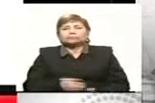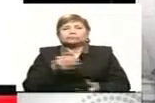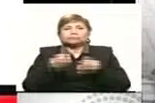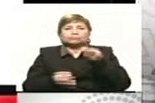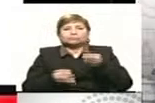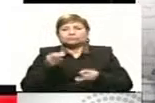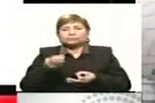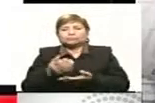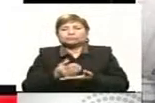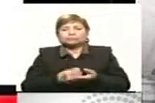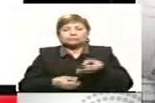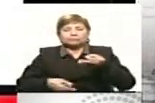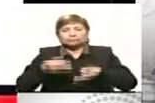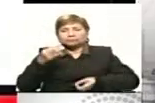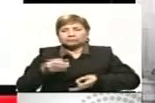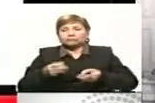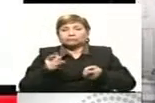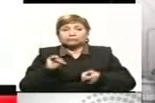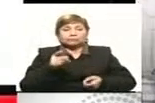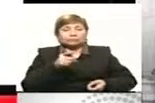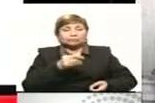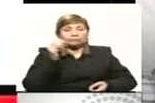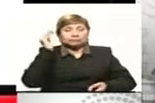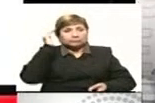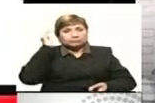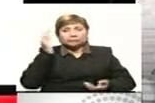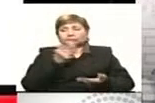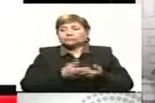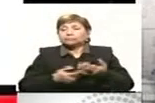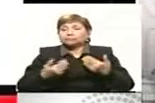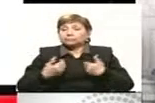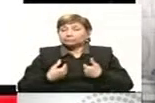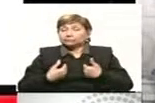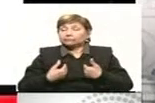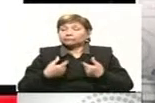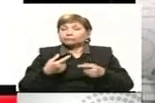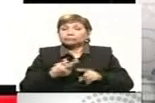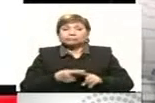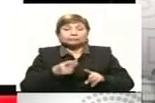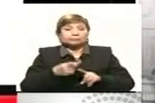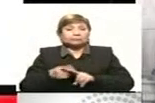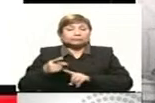judicializar, seguir los juicios. Como ustedes saben, lamentablemente también tenemos una serie de